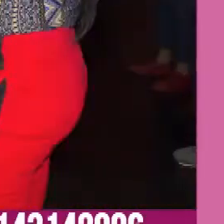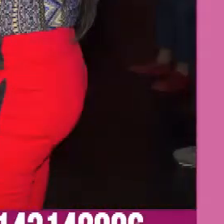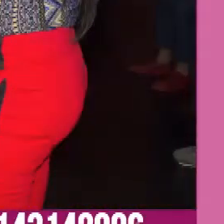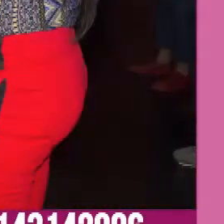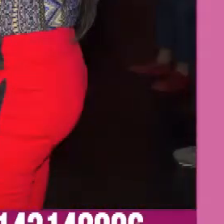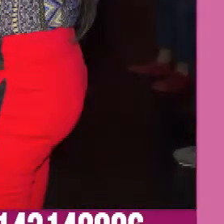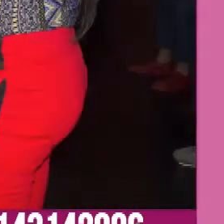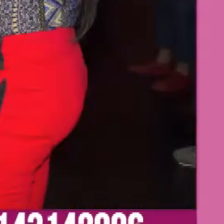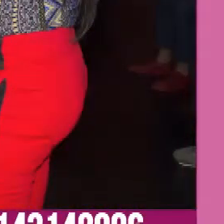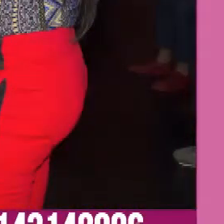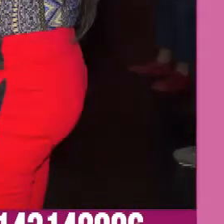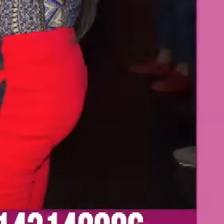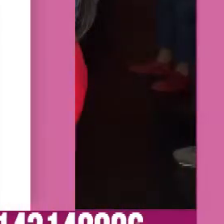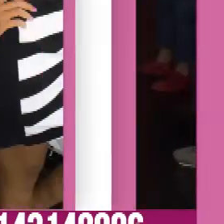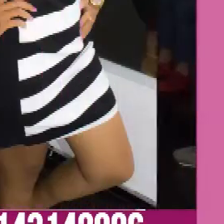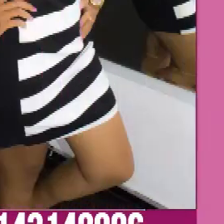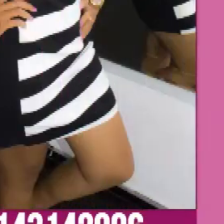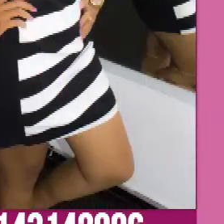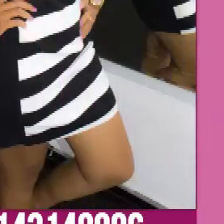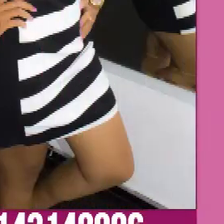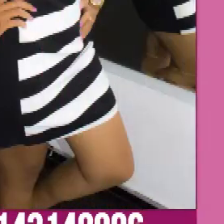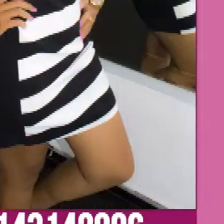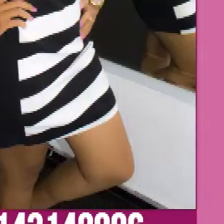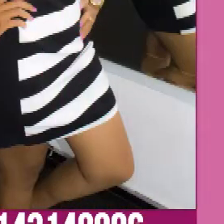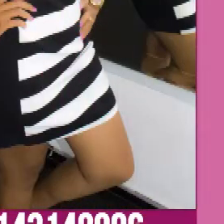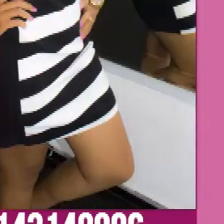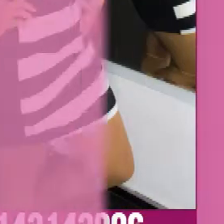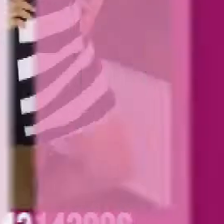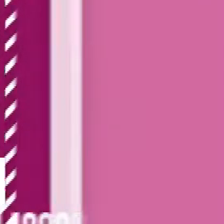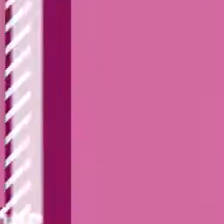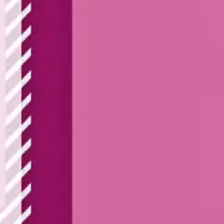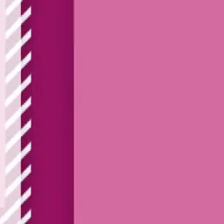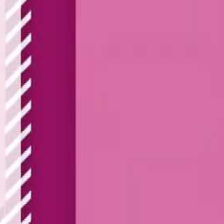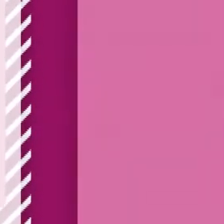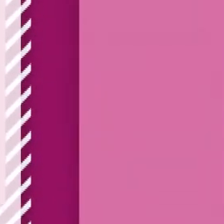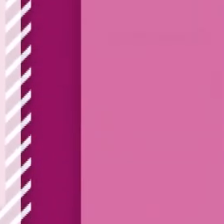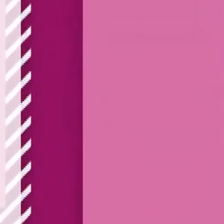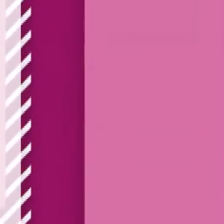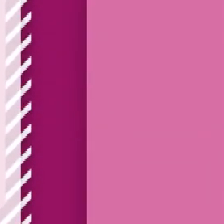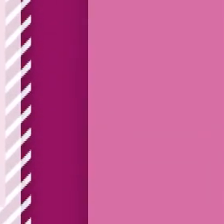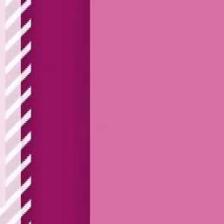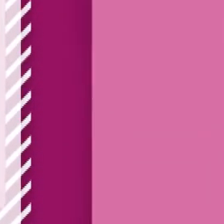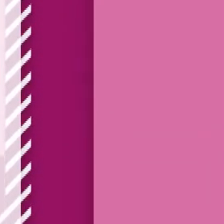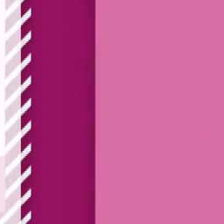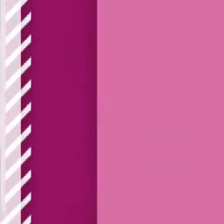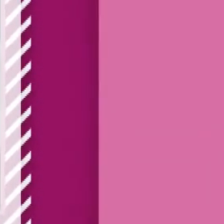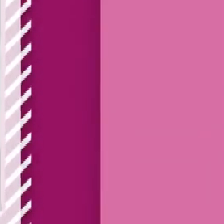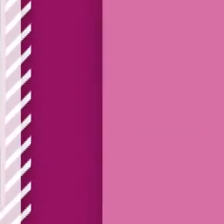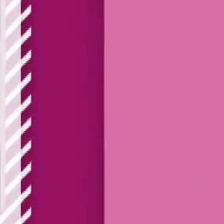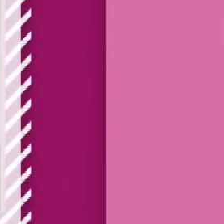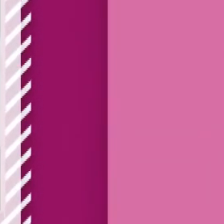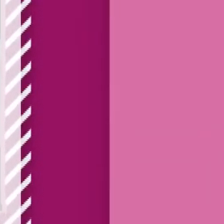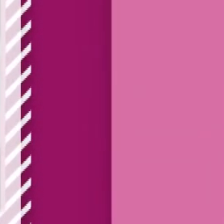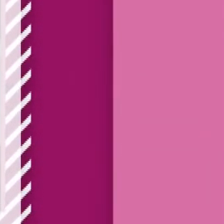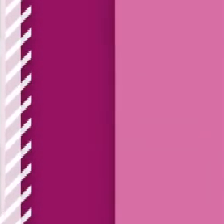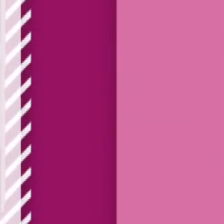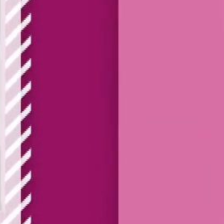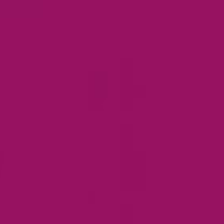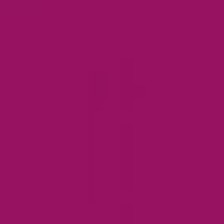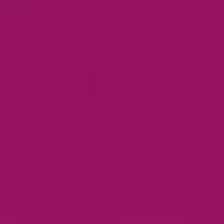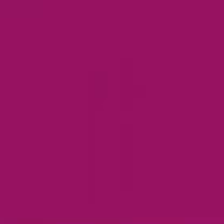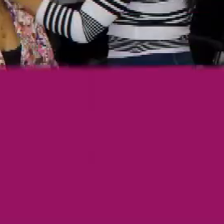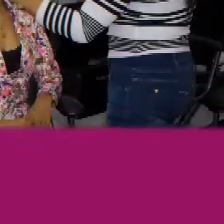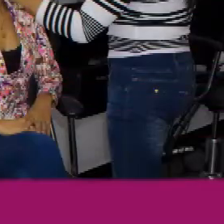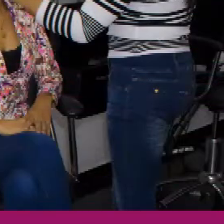Maquillador profesional, asesoría de imagen personalizada y todo lo que necesitas para verte y sentirte espectacular. Edwin Ortiz, asesor de